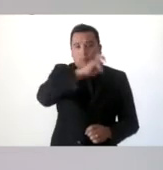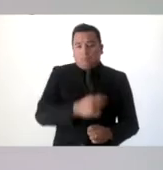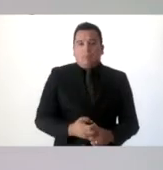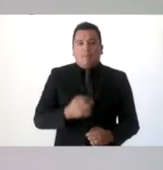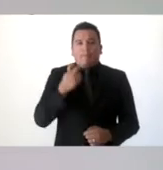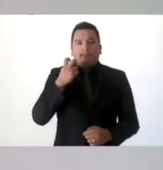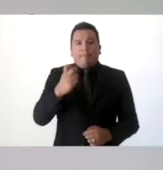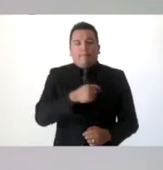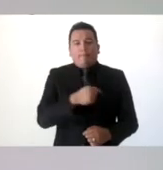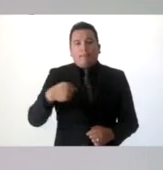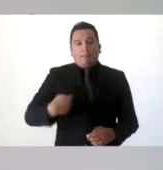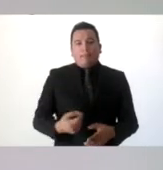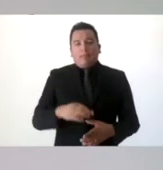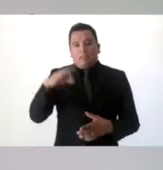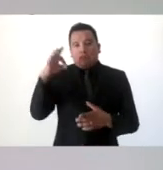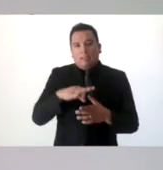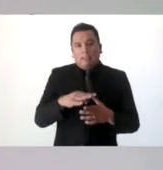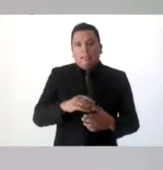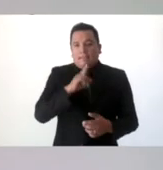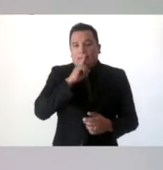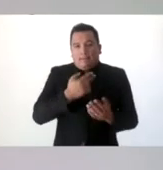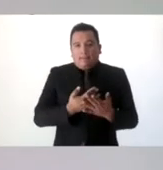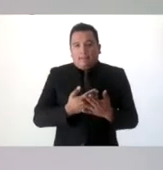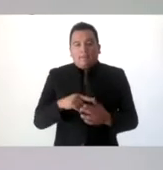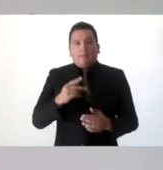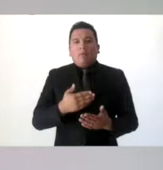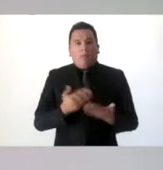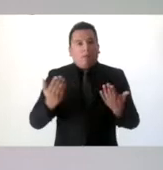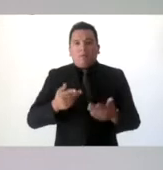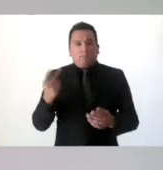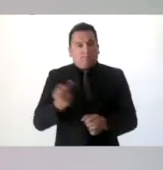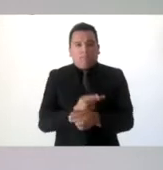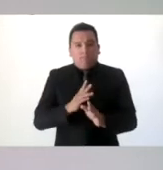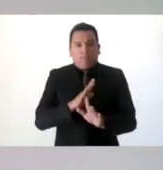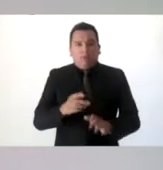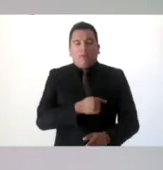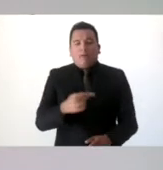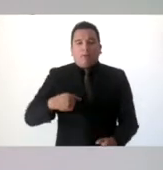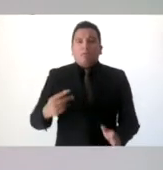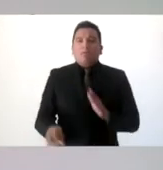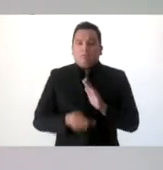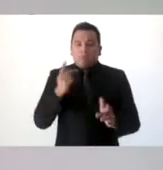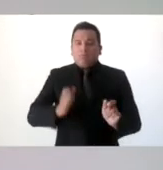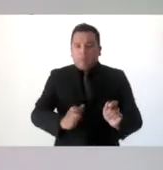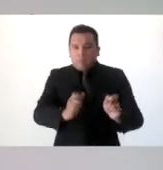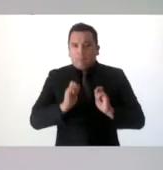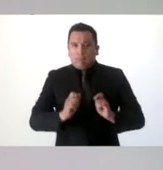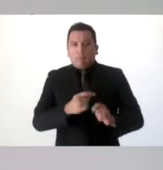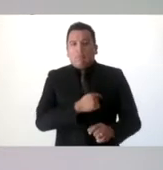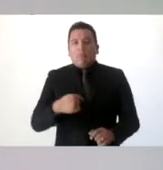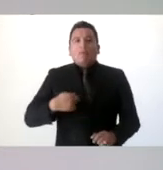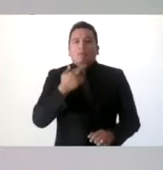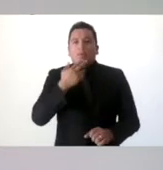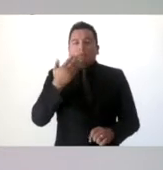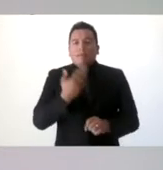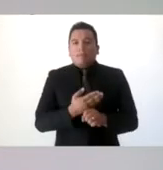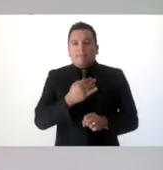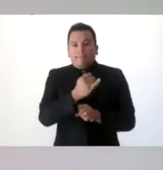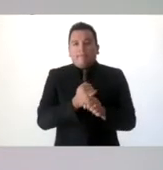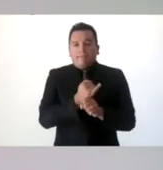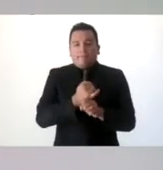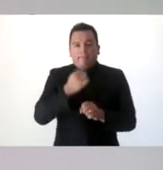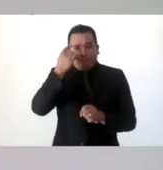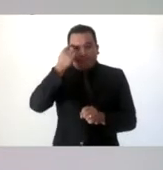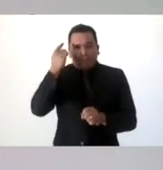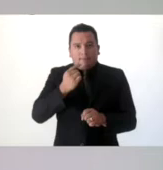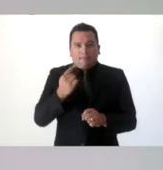con esta situación de votación electrónica. Pero ahora ya pasando esta elección, nuevamente tenemos esa encomienda del Consejo General, como decías, y bueno,